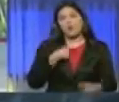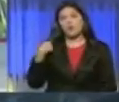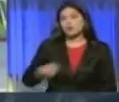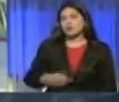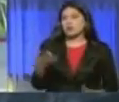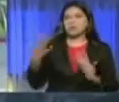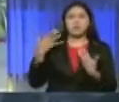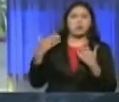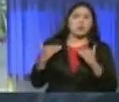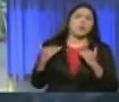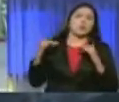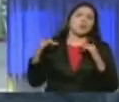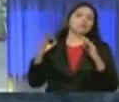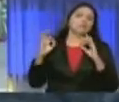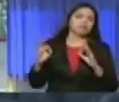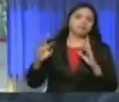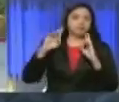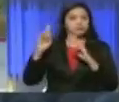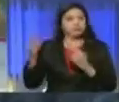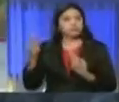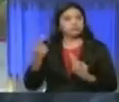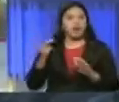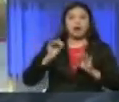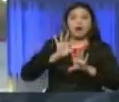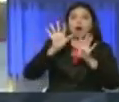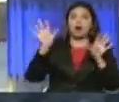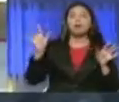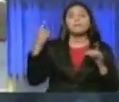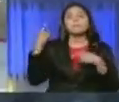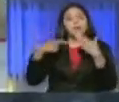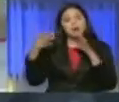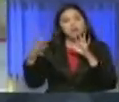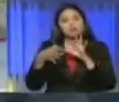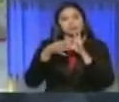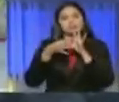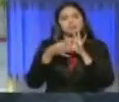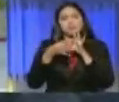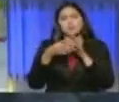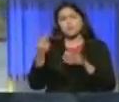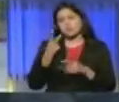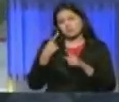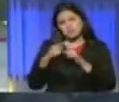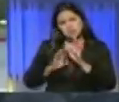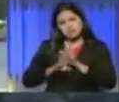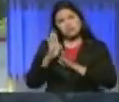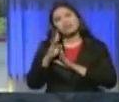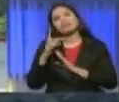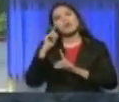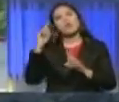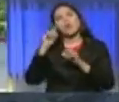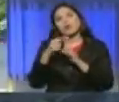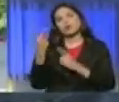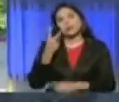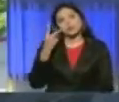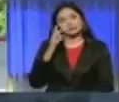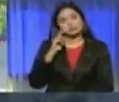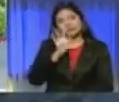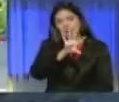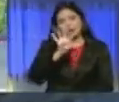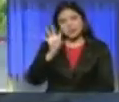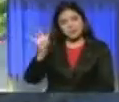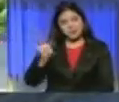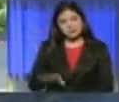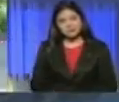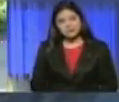relación de altísimo nivel, y por supuesto se vislumbra la vinculación de esta relación de mutuo beneficio en función de los objetivos estratégicos de cada uno de nuestros